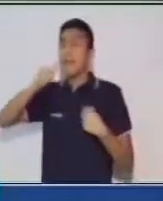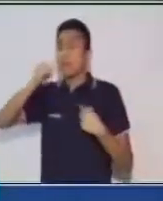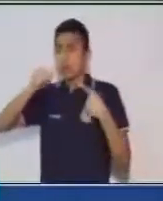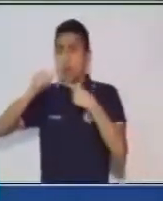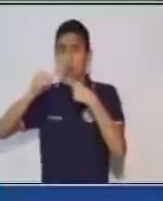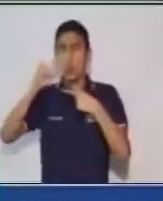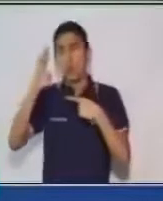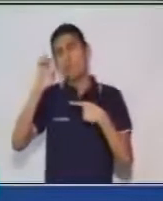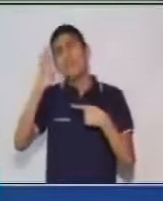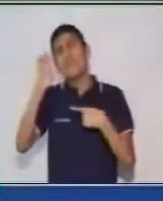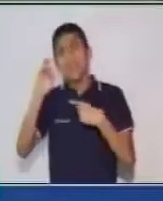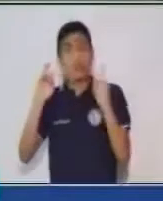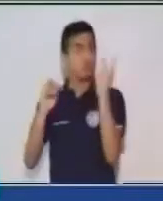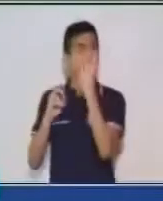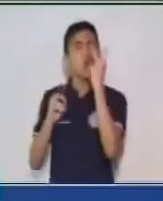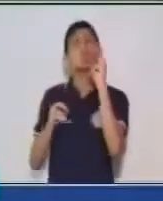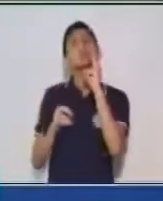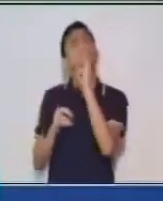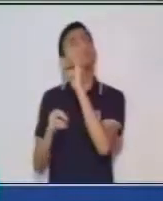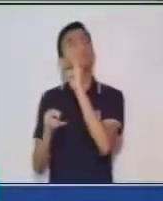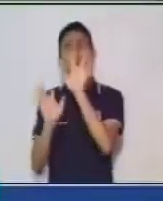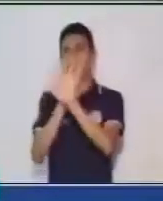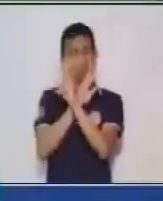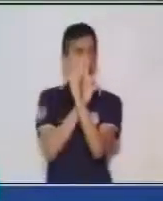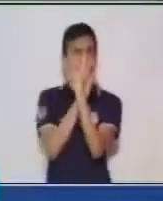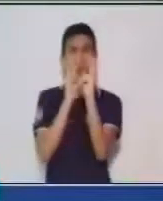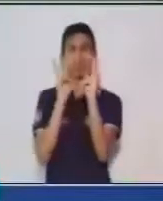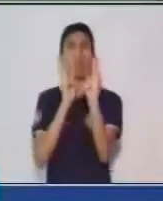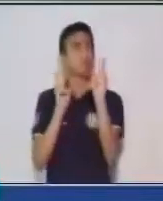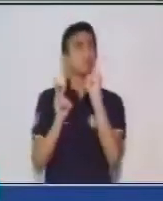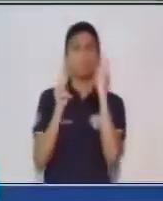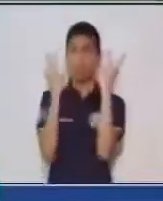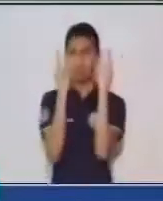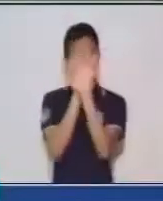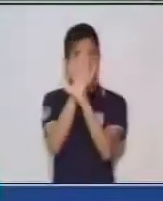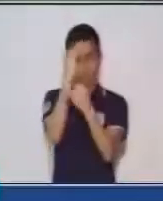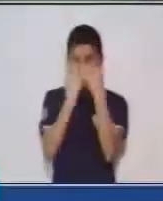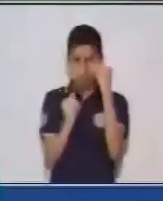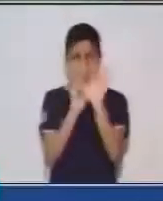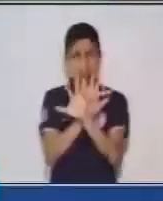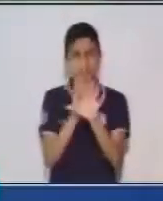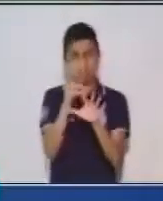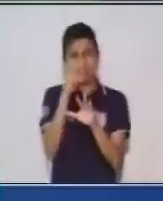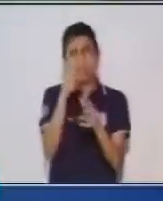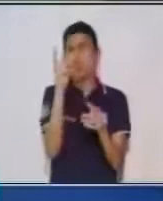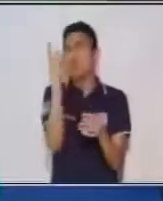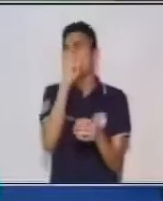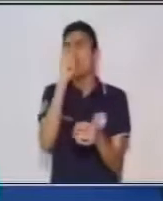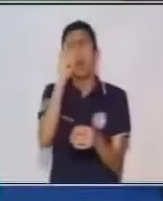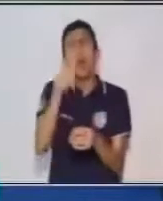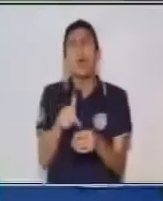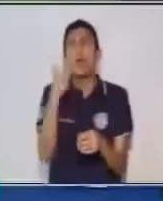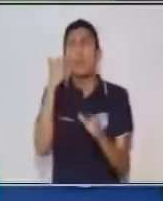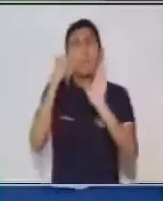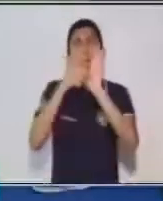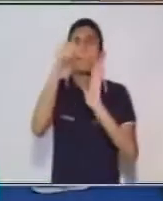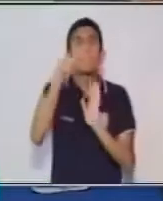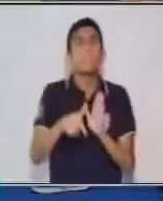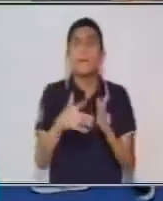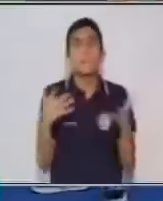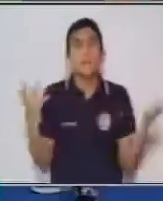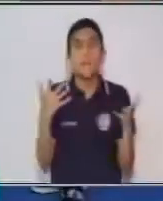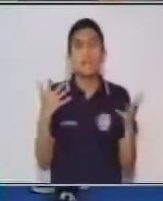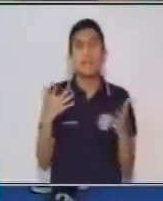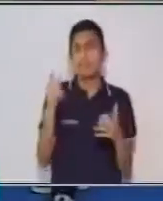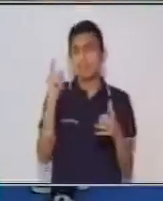cuenta entonces, en los tiempos compuestos no tenemos ningún presente, porque